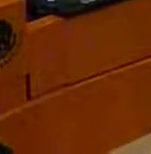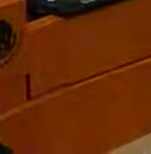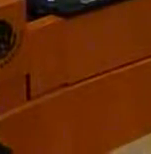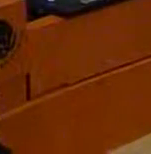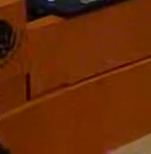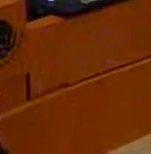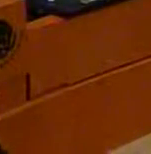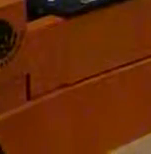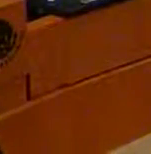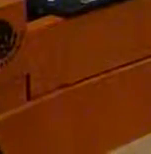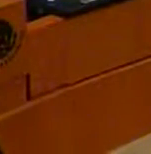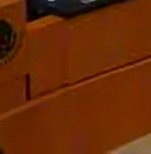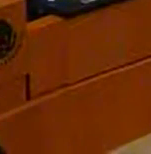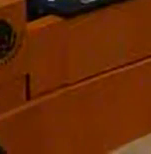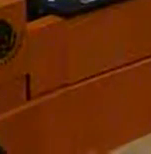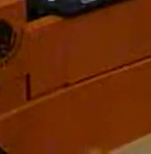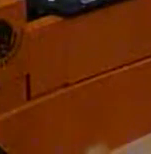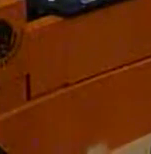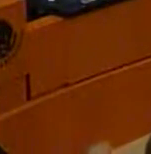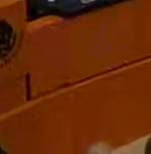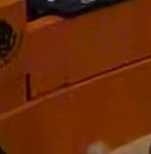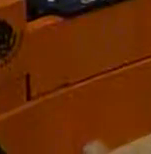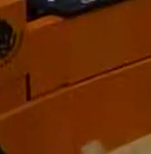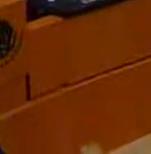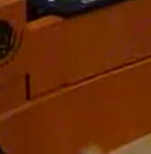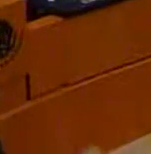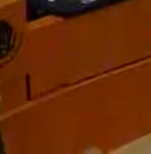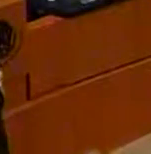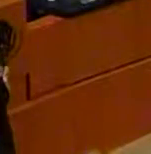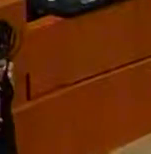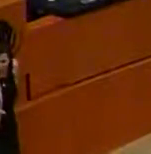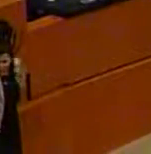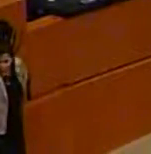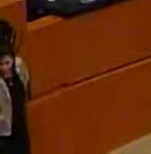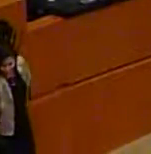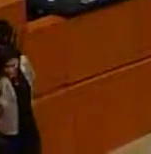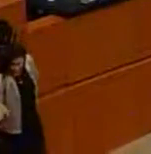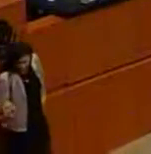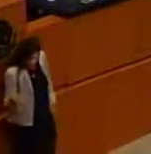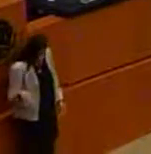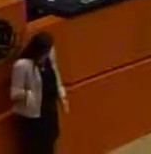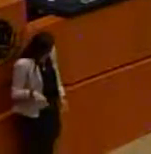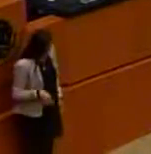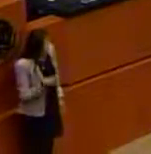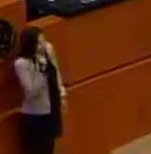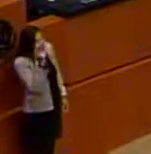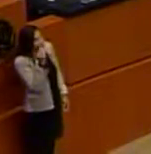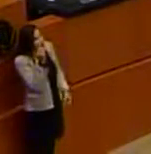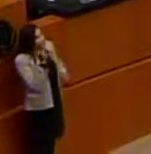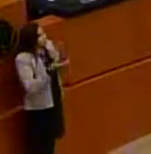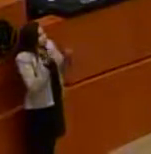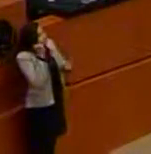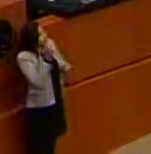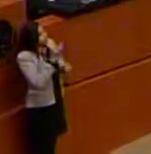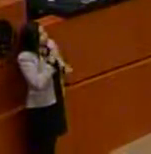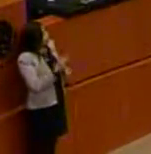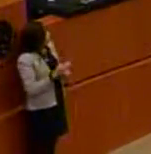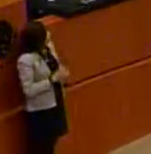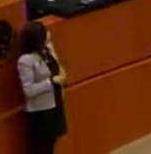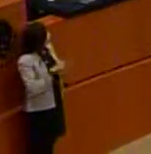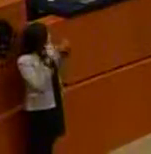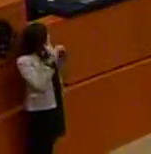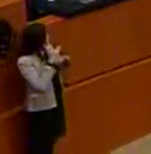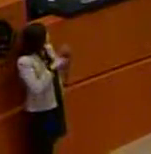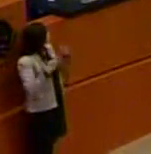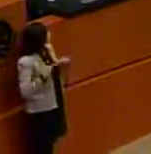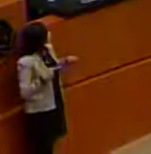Pero nos han dado muchas ideas para promover esto en México. Quisiera que nos tomáramos